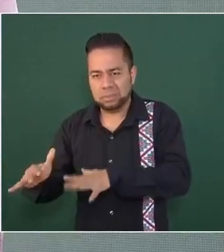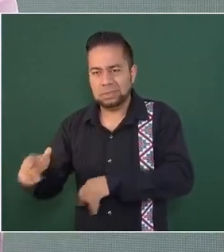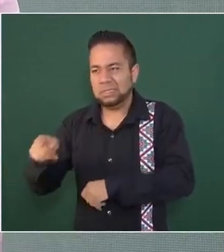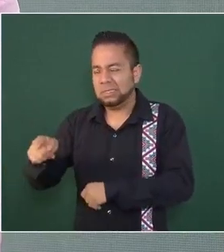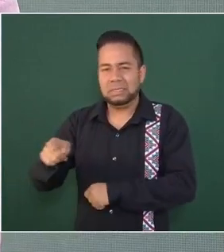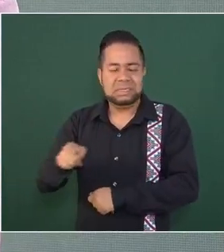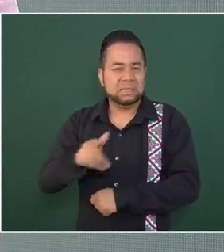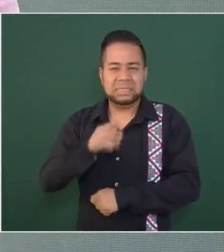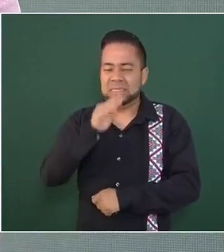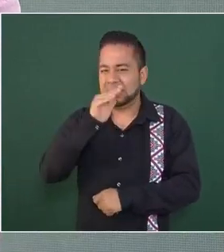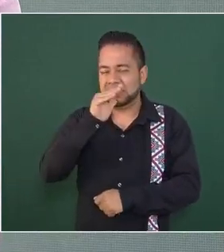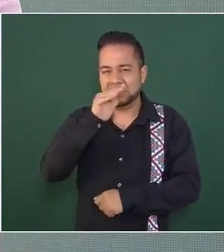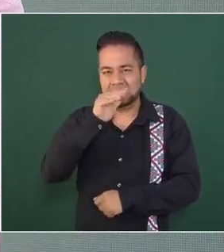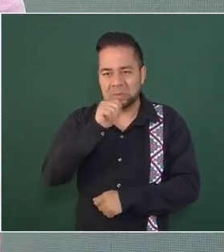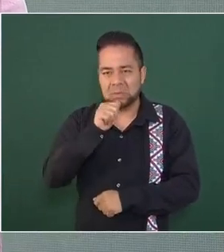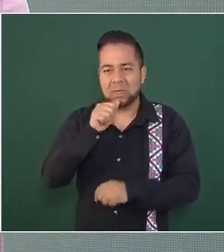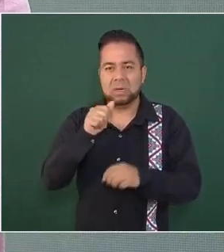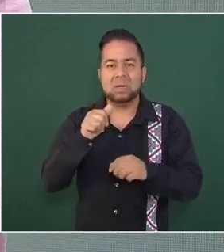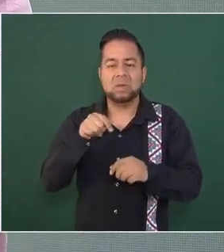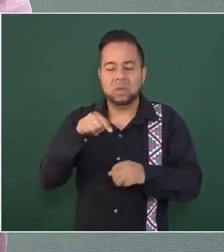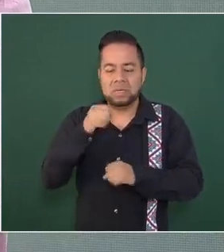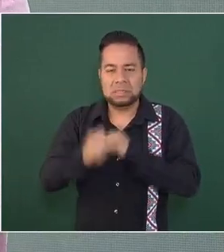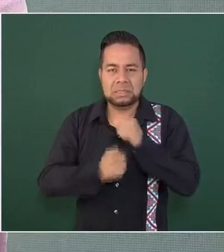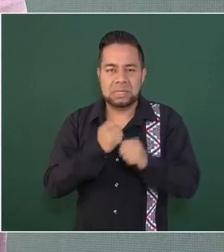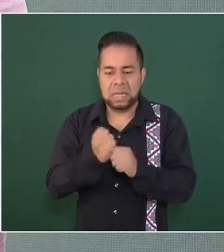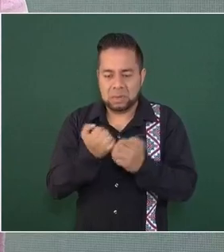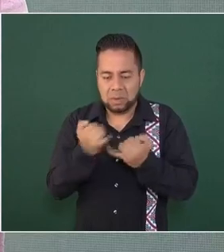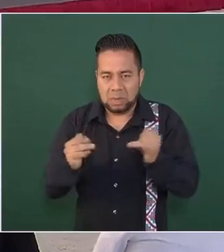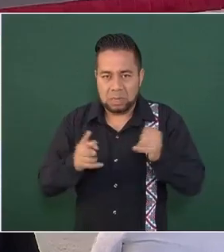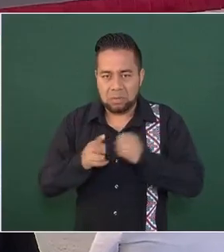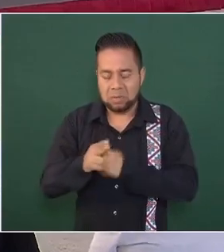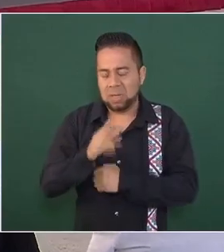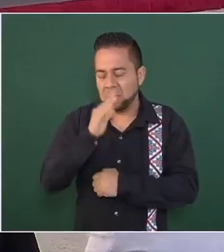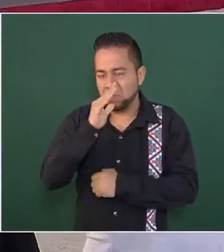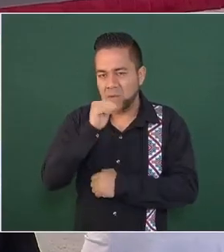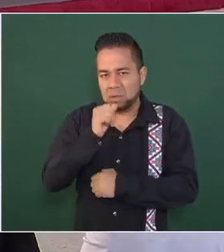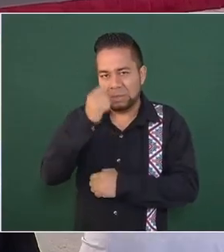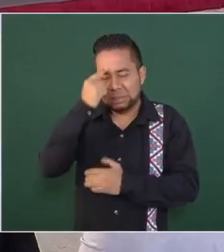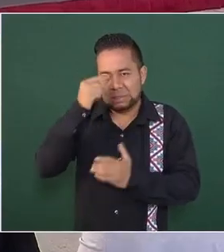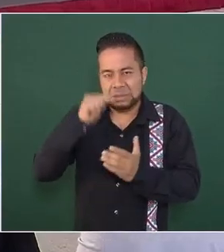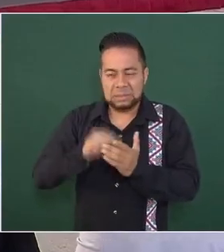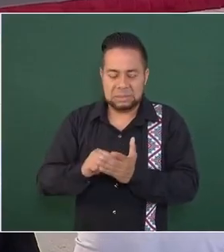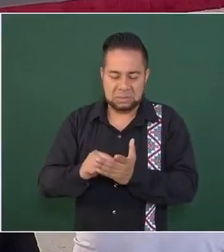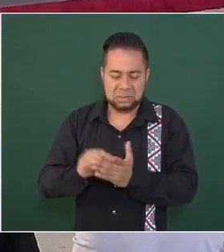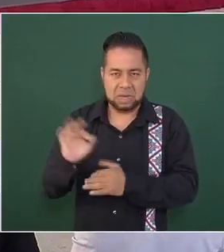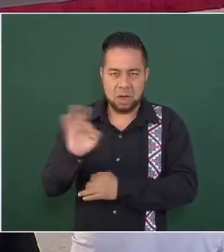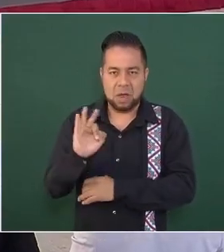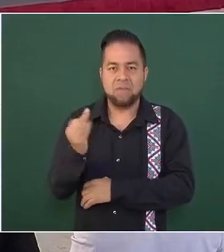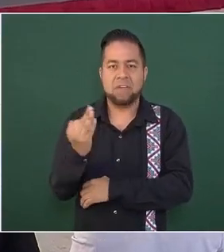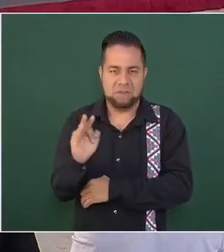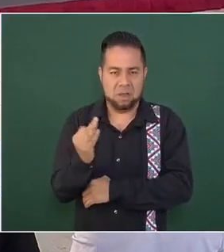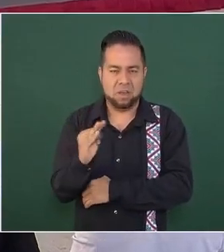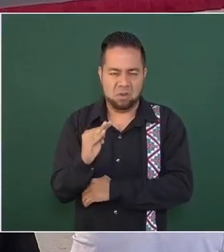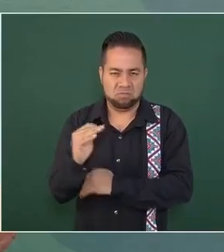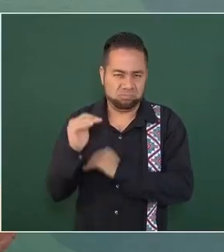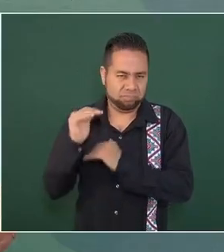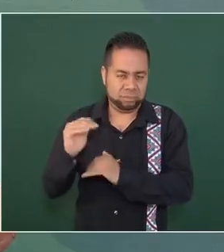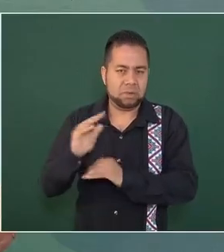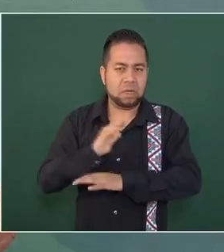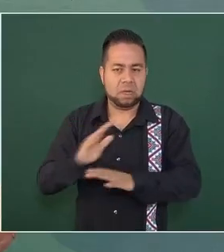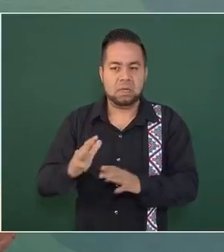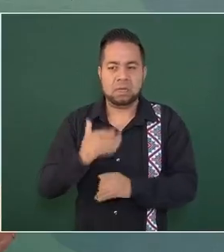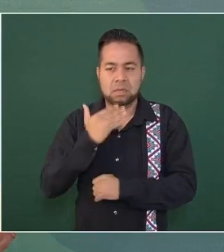poder inaugurar este año creo que a más tardar en febrero queda